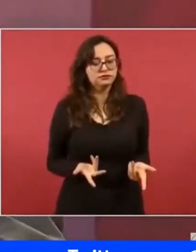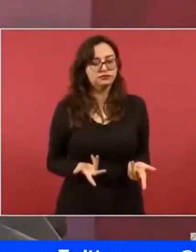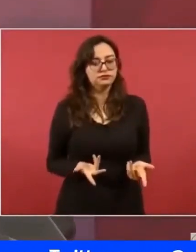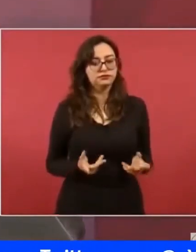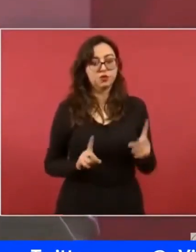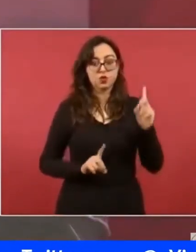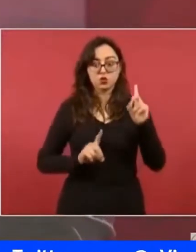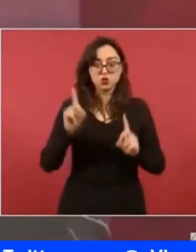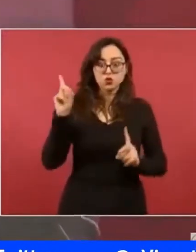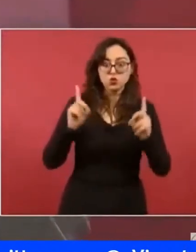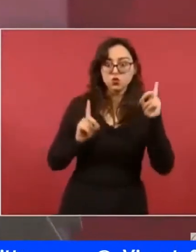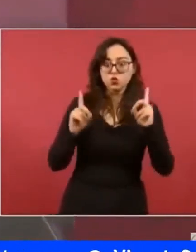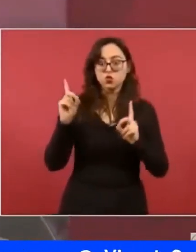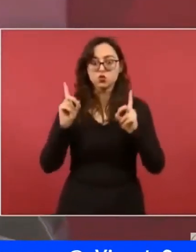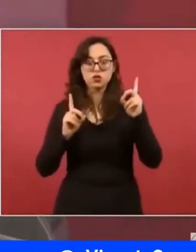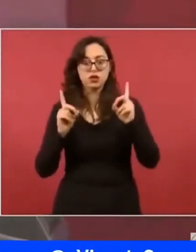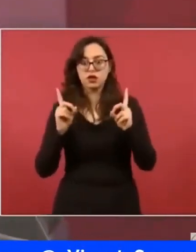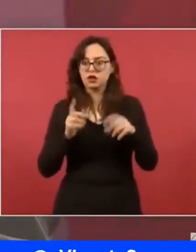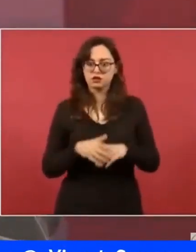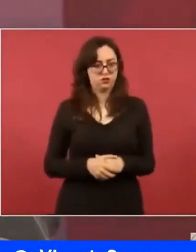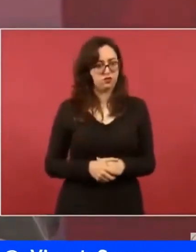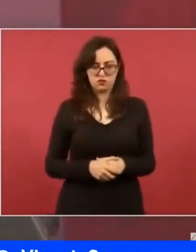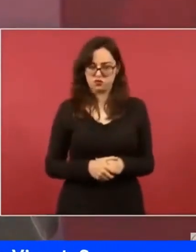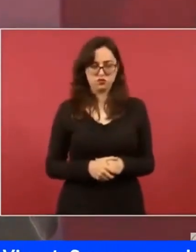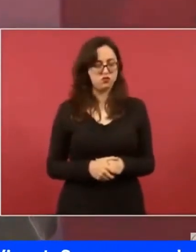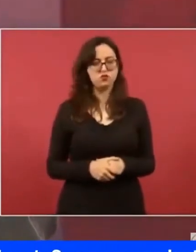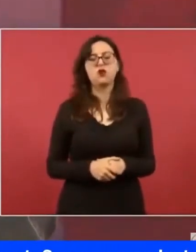ponga en entredicho